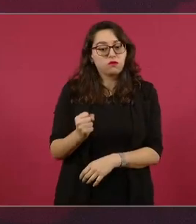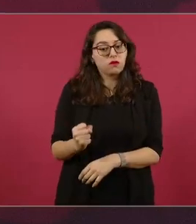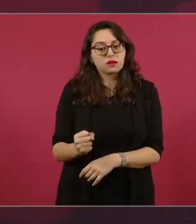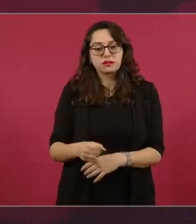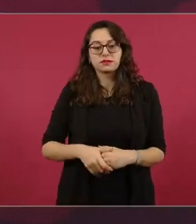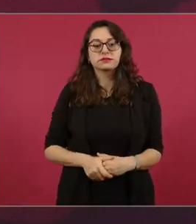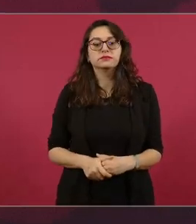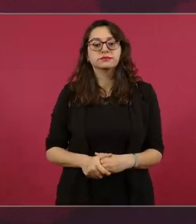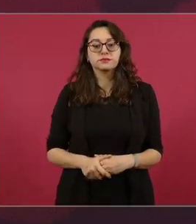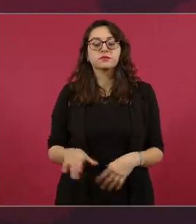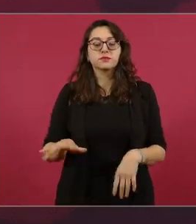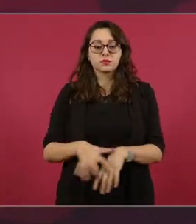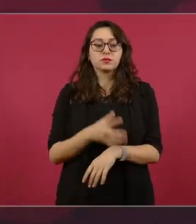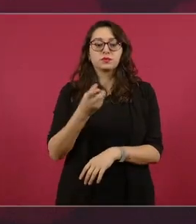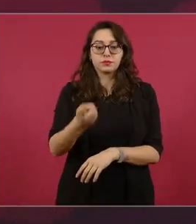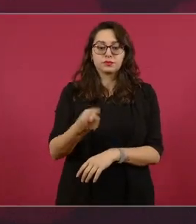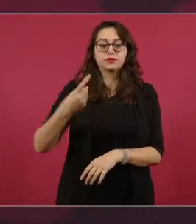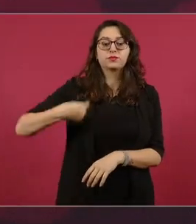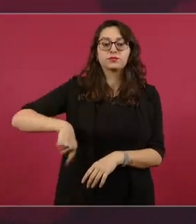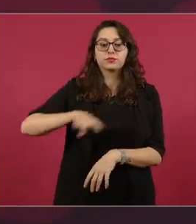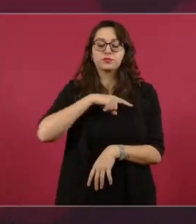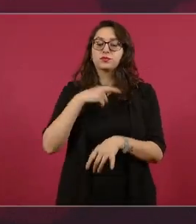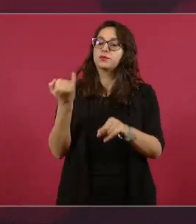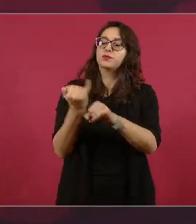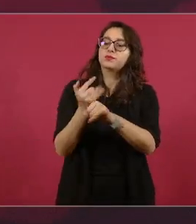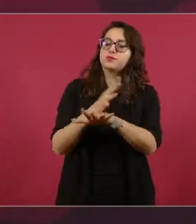Por eso vamos a seguir informando,